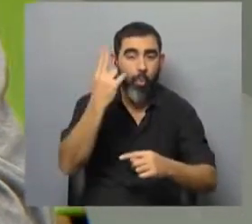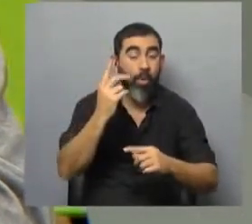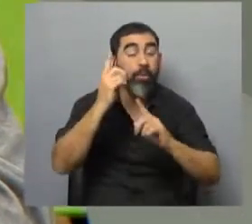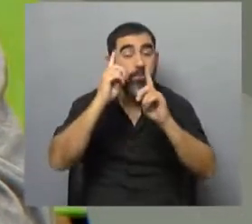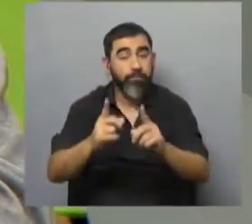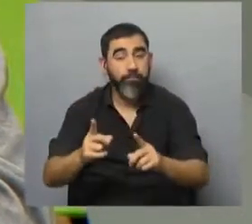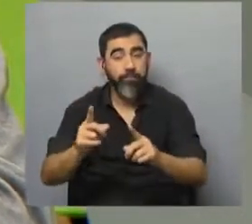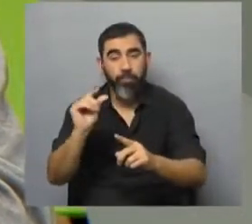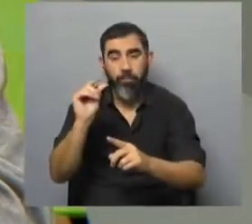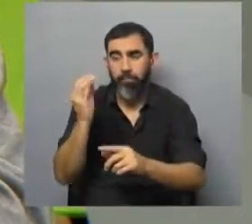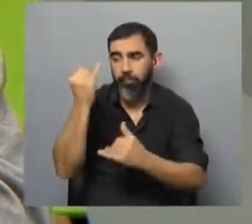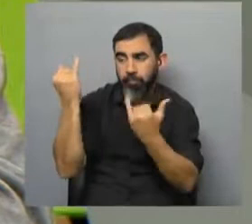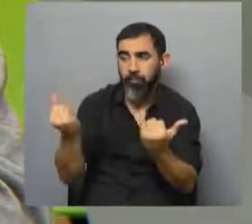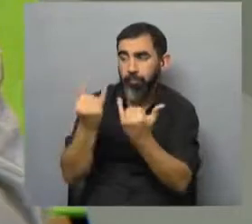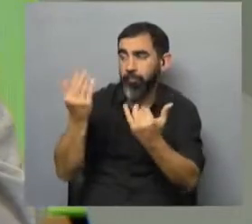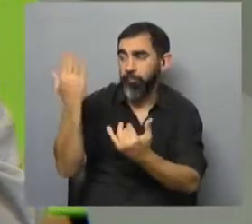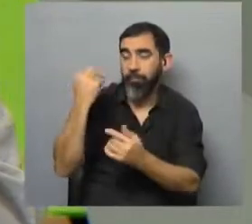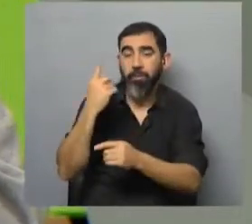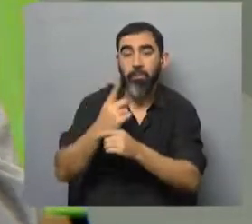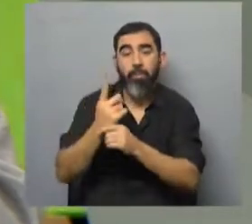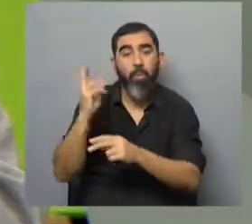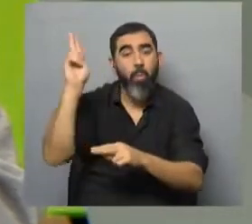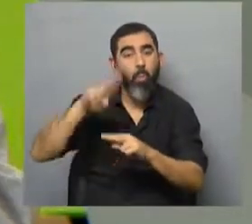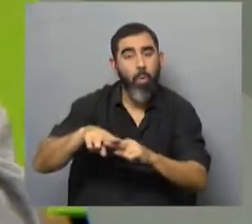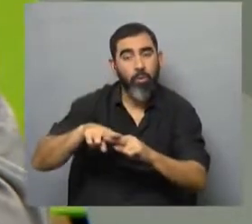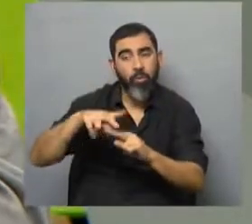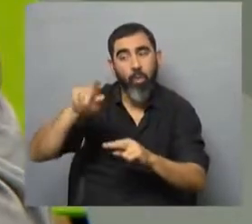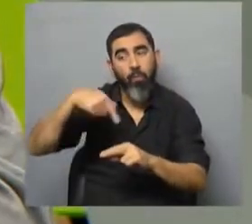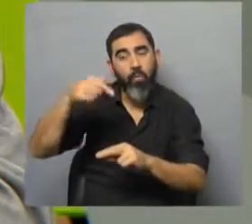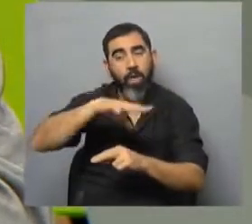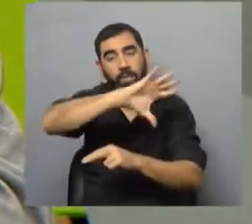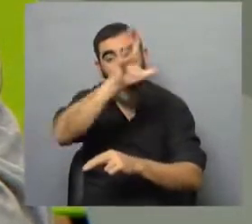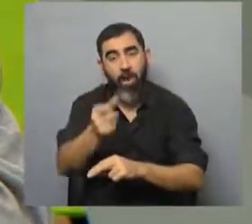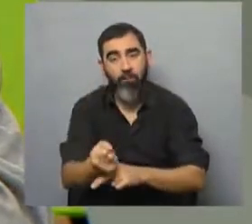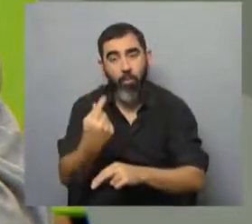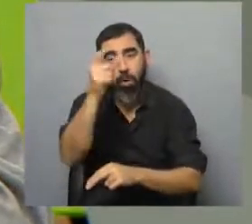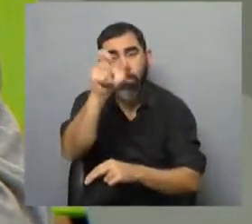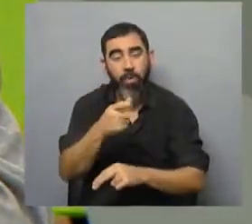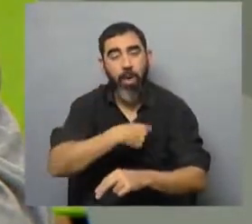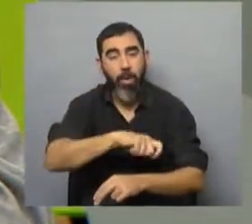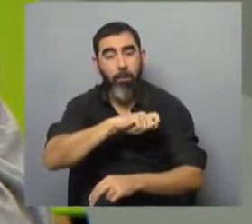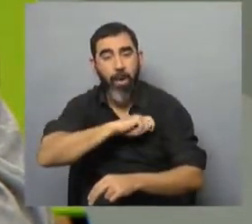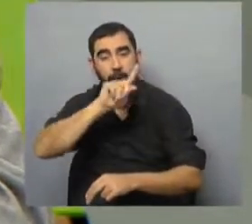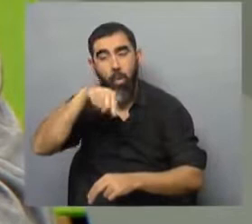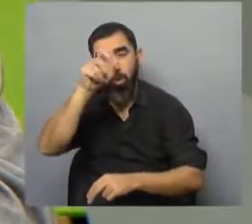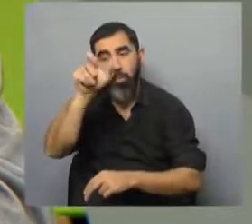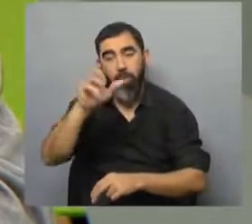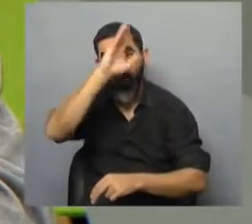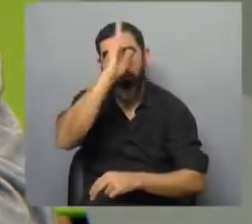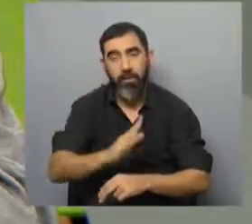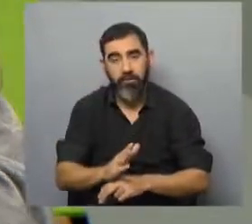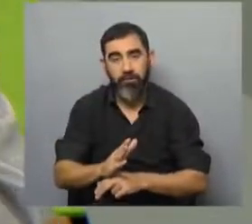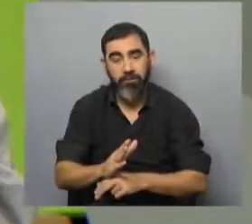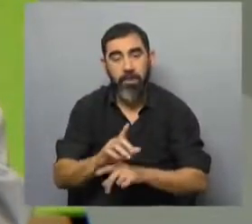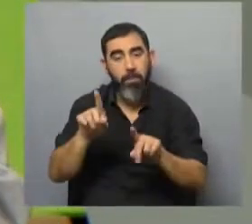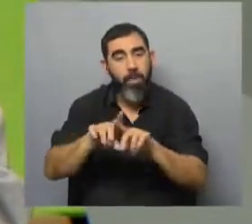tuvo hace pocos días las primeras víctimas mortales fuera de África, una persona en España y otra persona en Brasil, curiosamente el